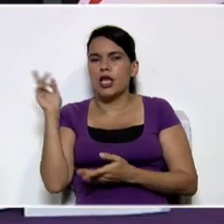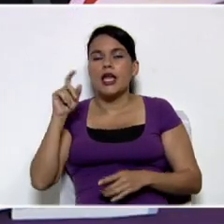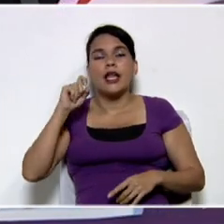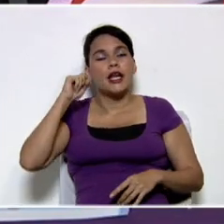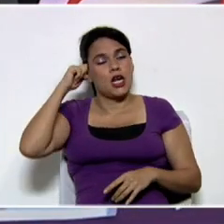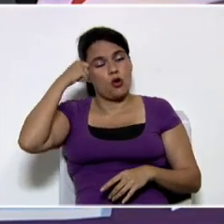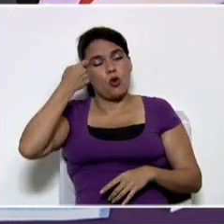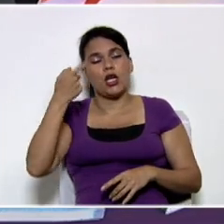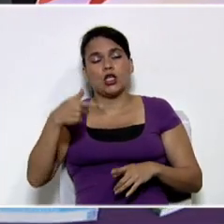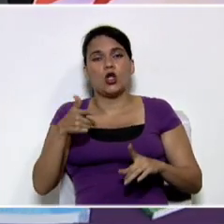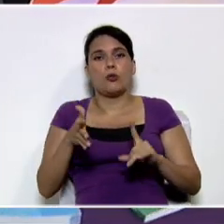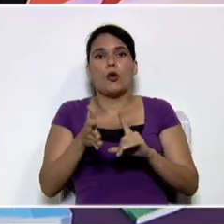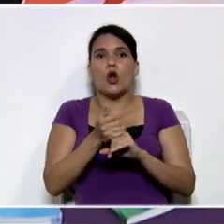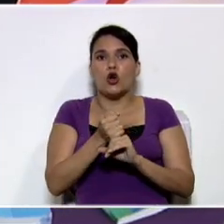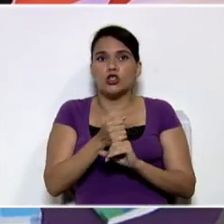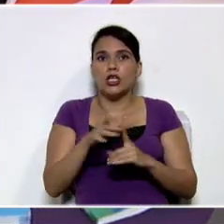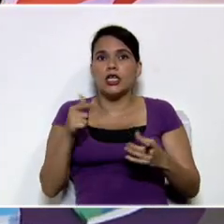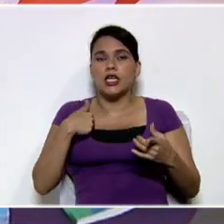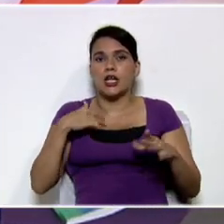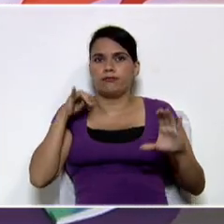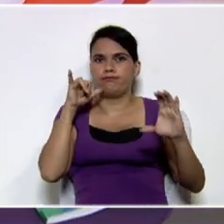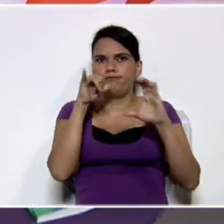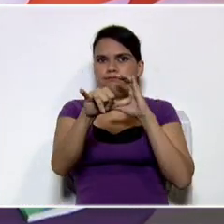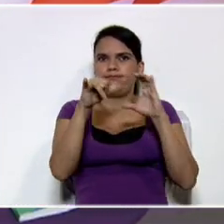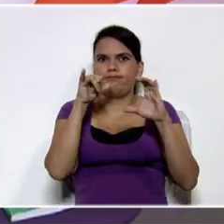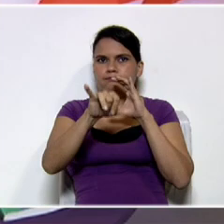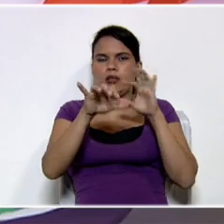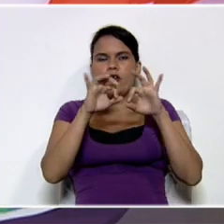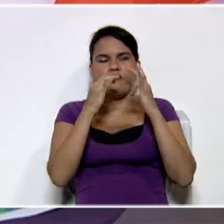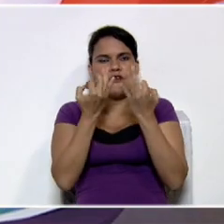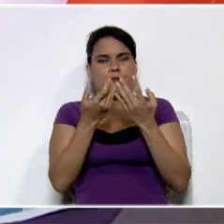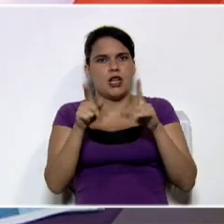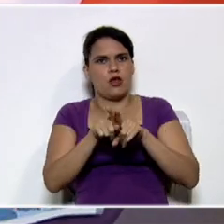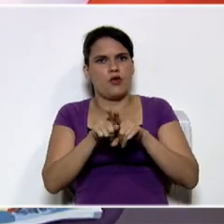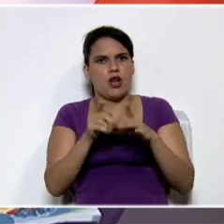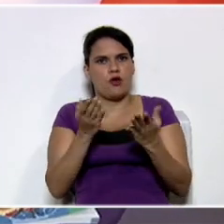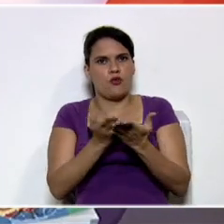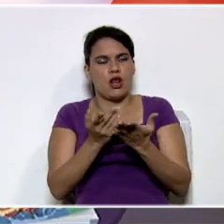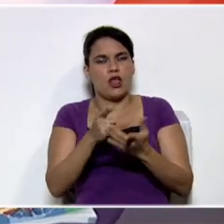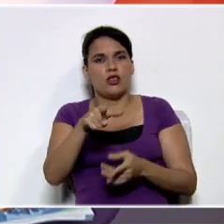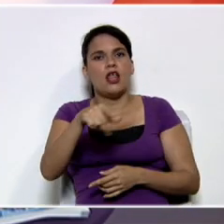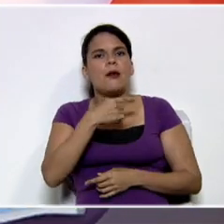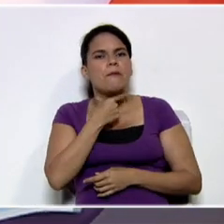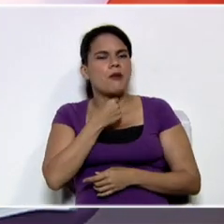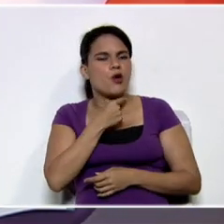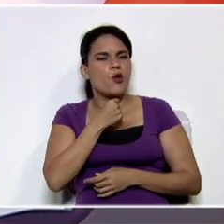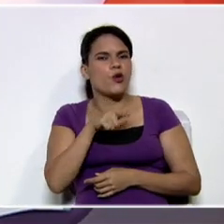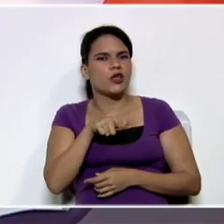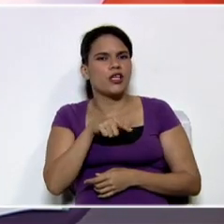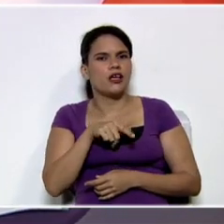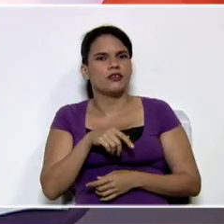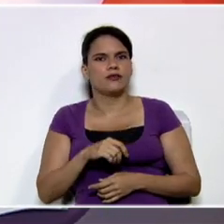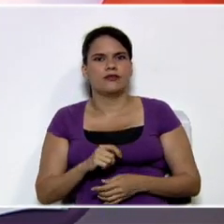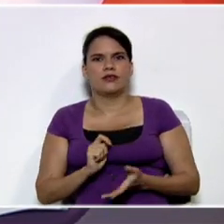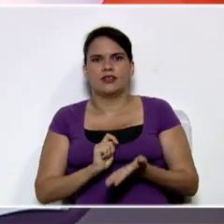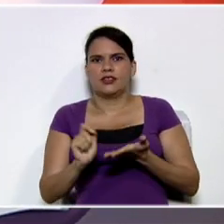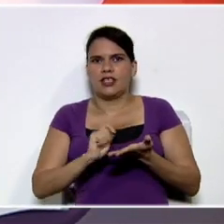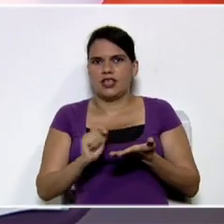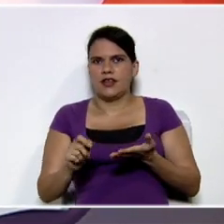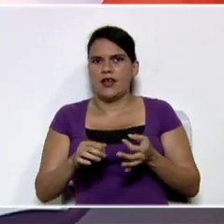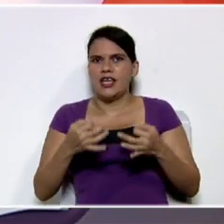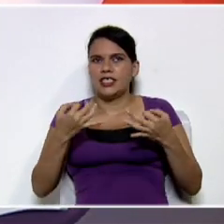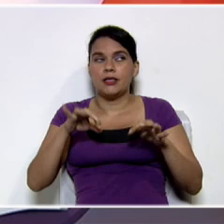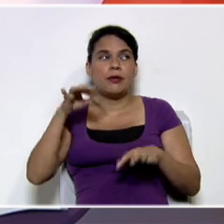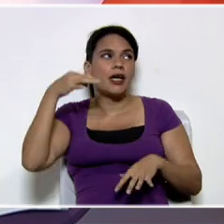lo puedes conseguir en nuestra página oficial de YouTube, Cada Familia una Escuela, donde le das me gusta, por supuesto te suscribes y siempre la